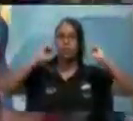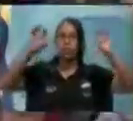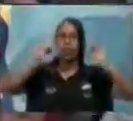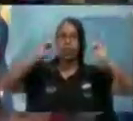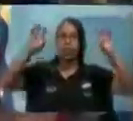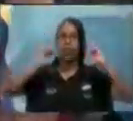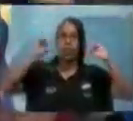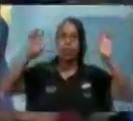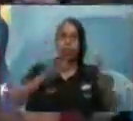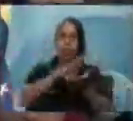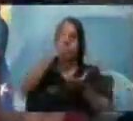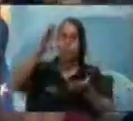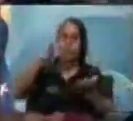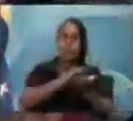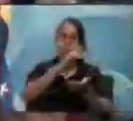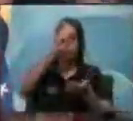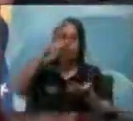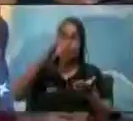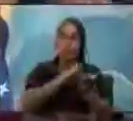¡Gloria a Dios! ¡Gloria a Dios!